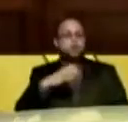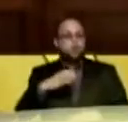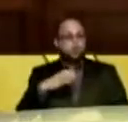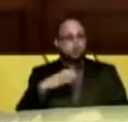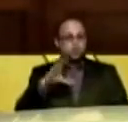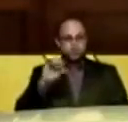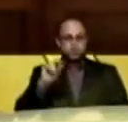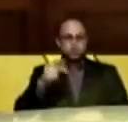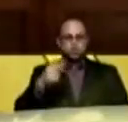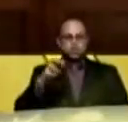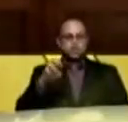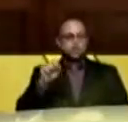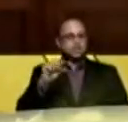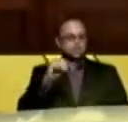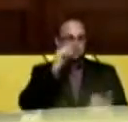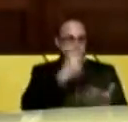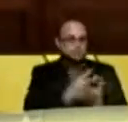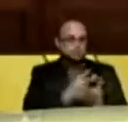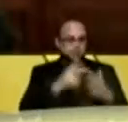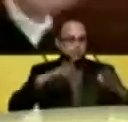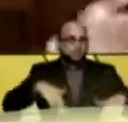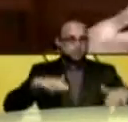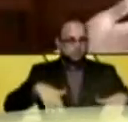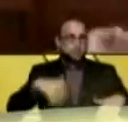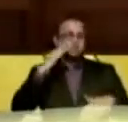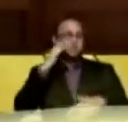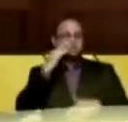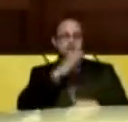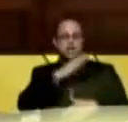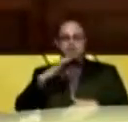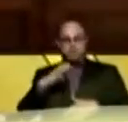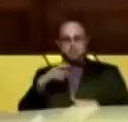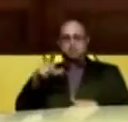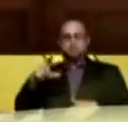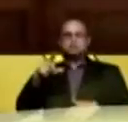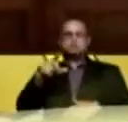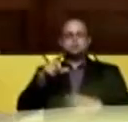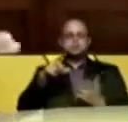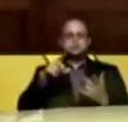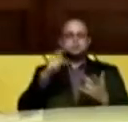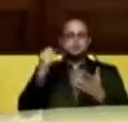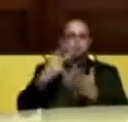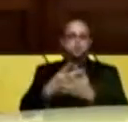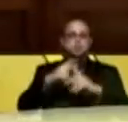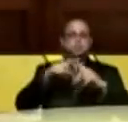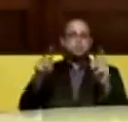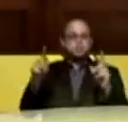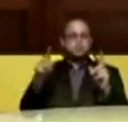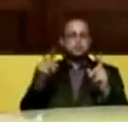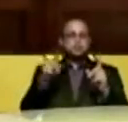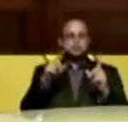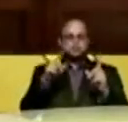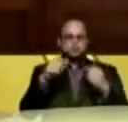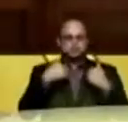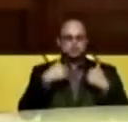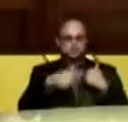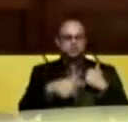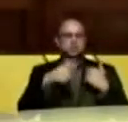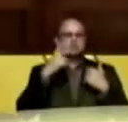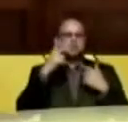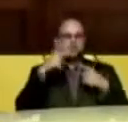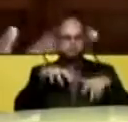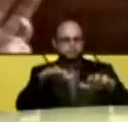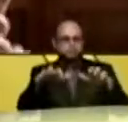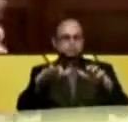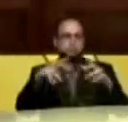para esa consulta sabes que la cámara de repente ante federal lo aprobó pero cuando llegamos al senado o vista pública y se nos acabó el tiempo y no